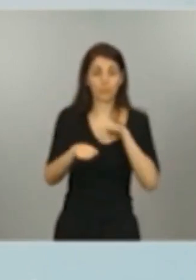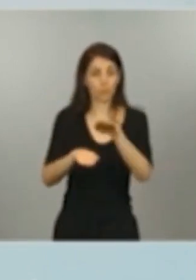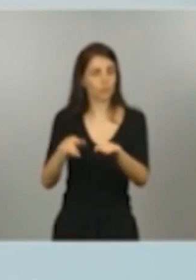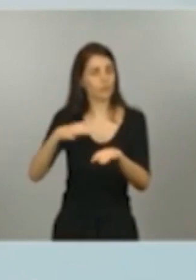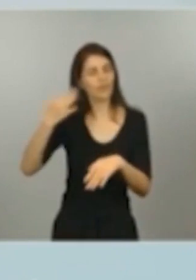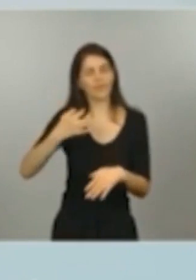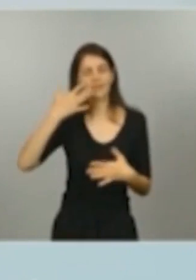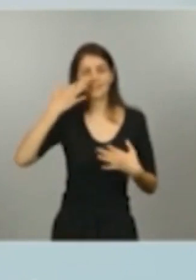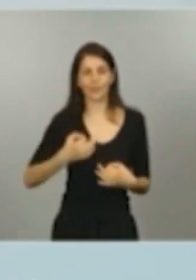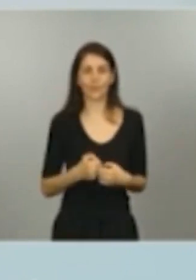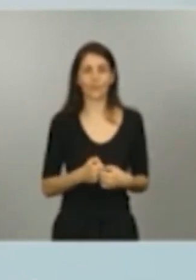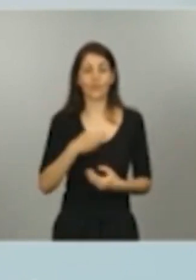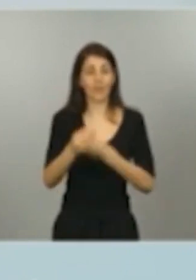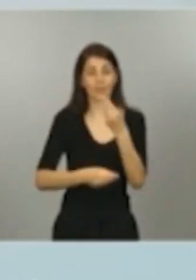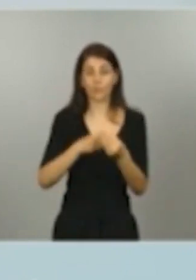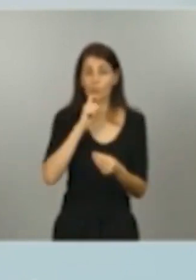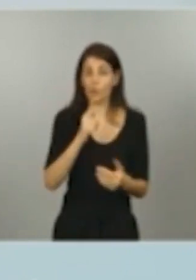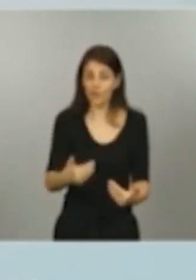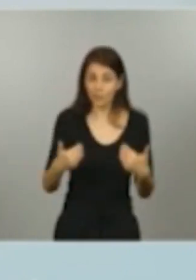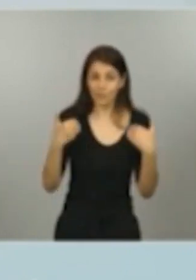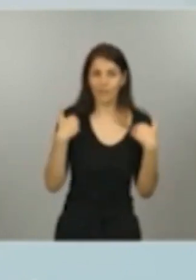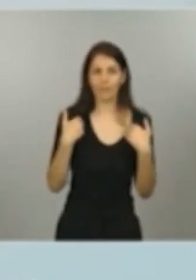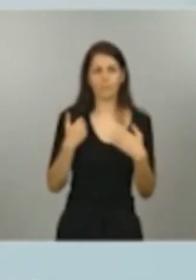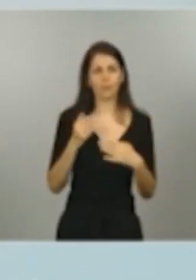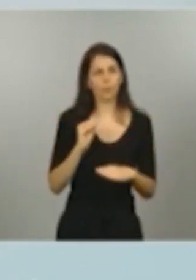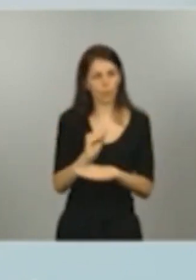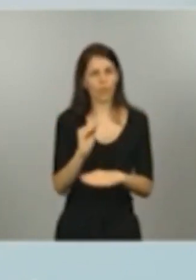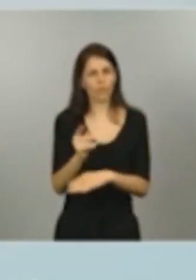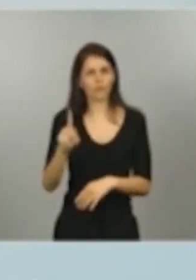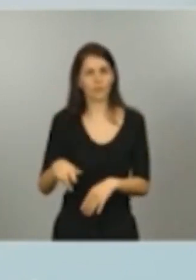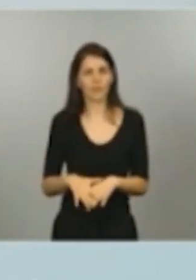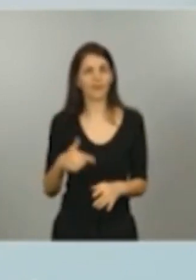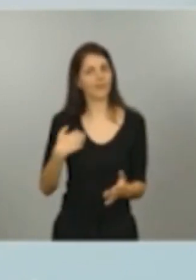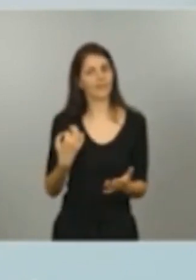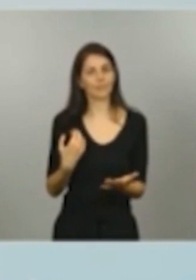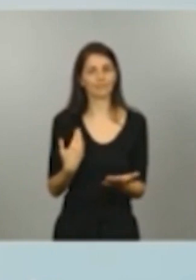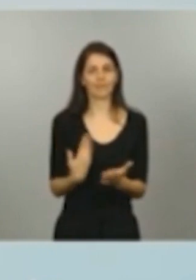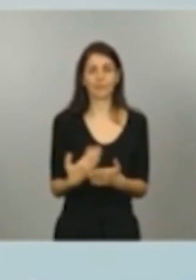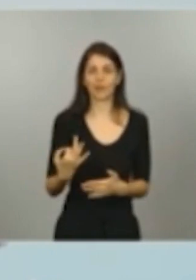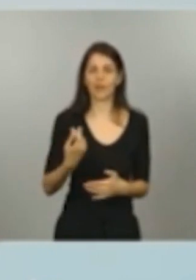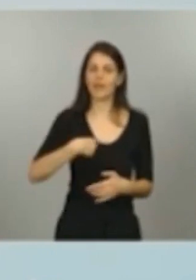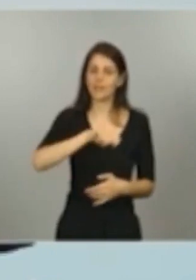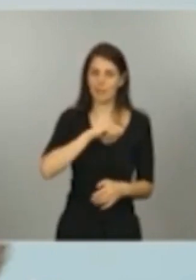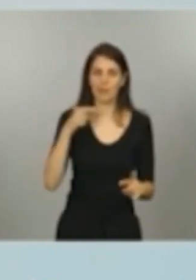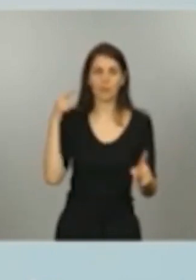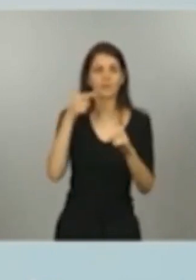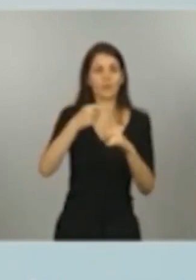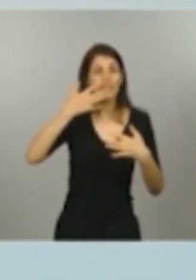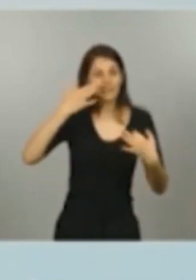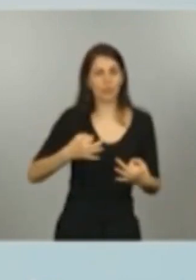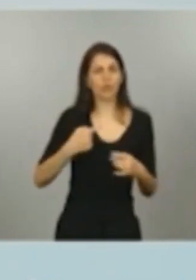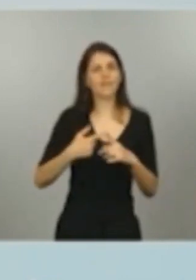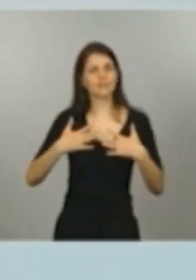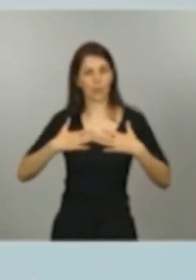prudencia demostrando que nuestro país es un destino seguro y saludable tanto para los visitantes como bien aviso antes del alcalde